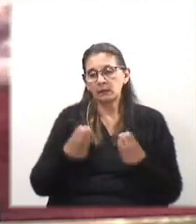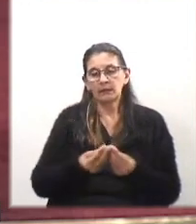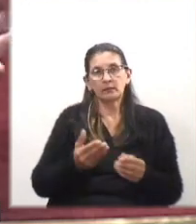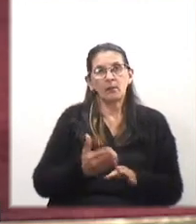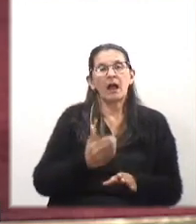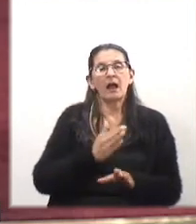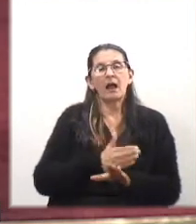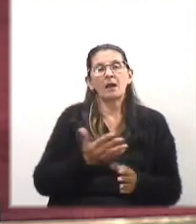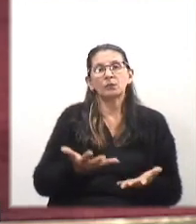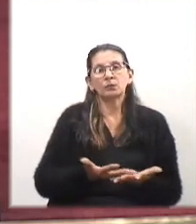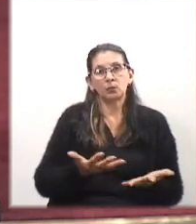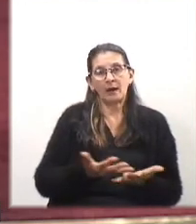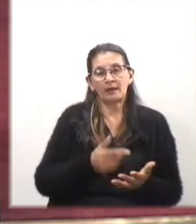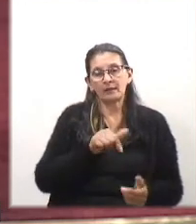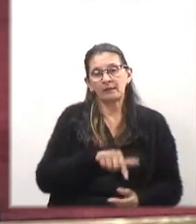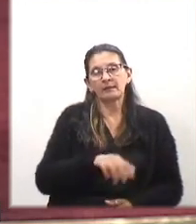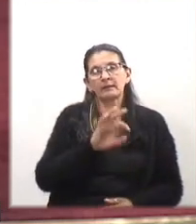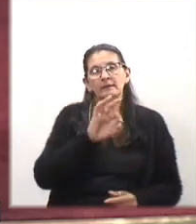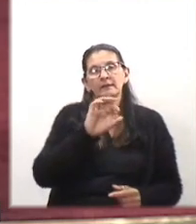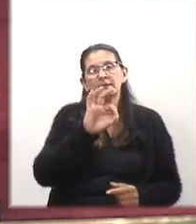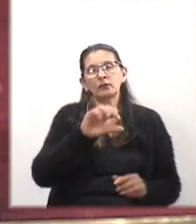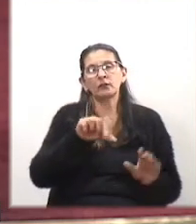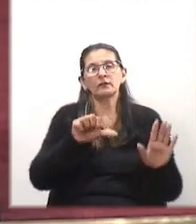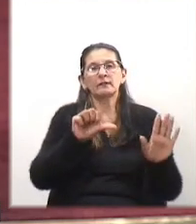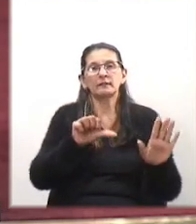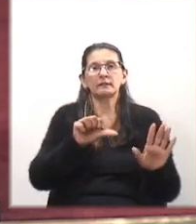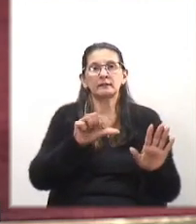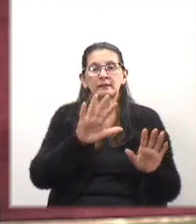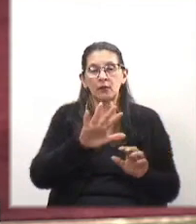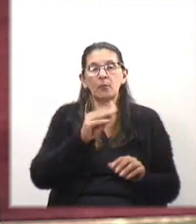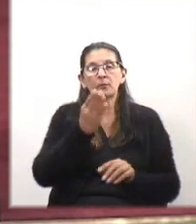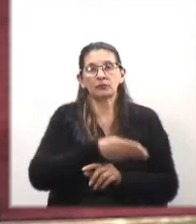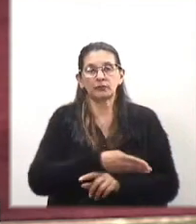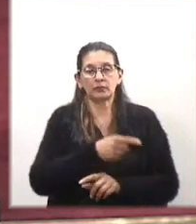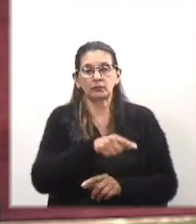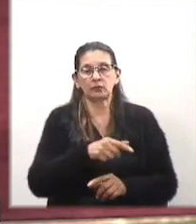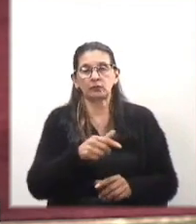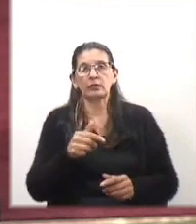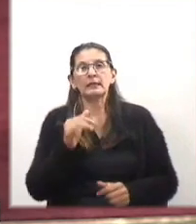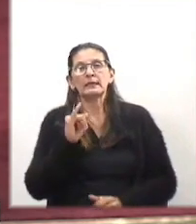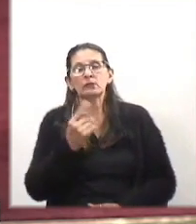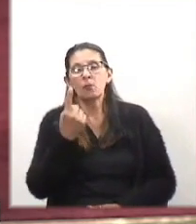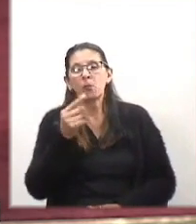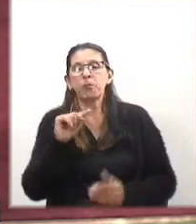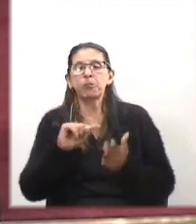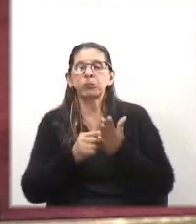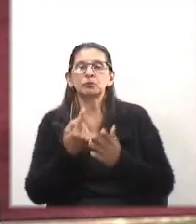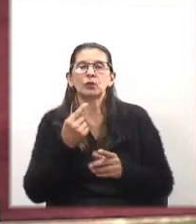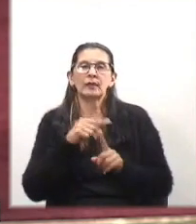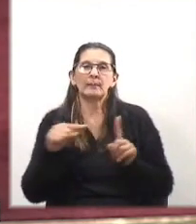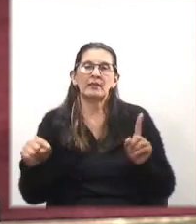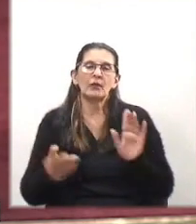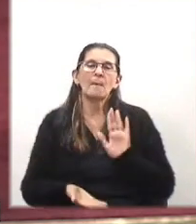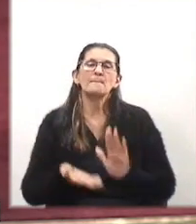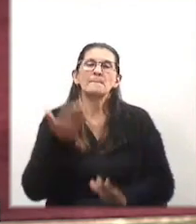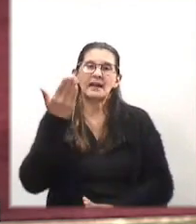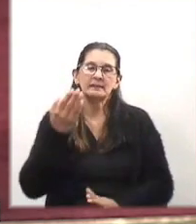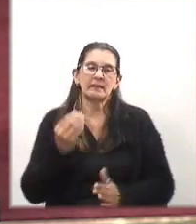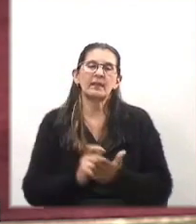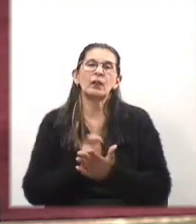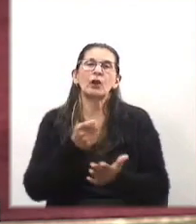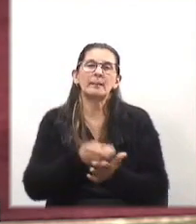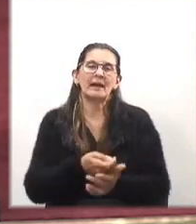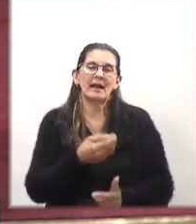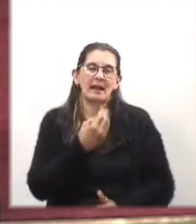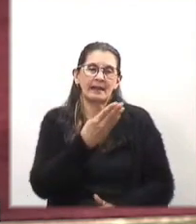actuales, esto del 16,5% de su salario, lo que igualmente es un 1,5 puntos más por afiliados que lo que pagarían